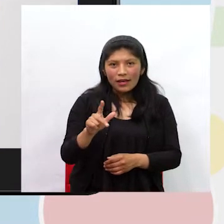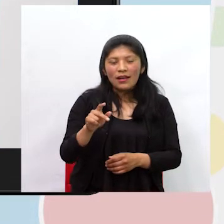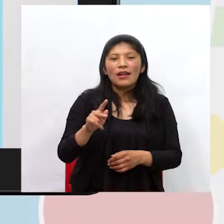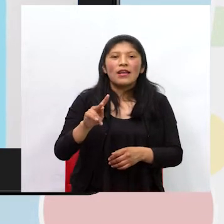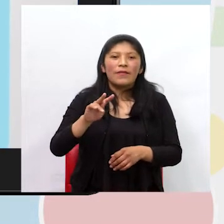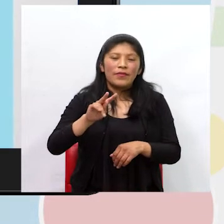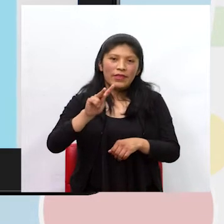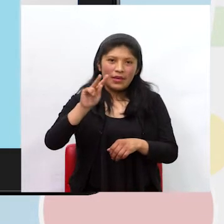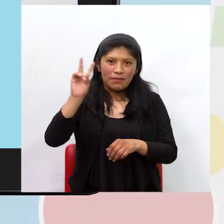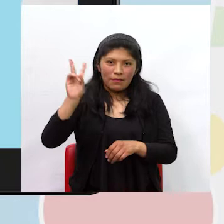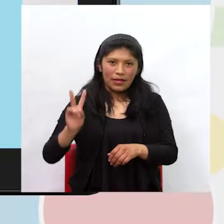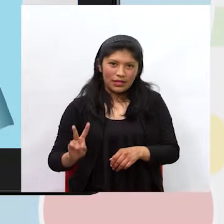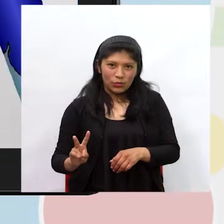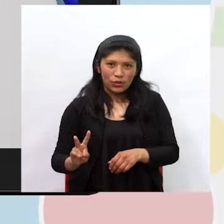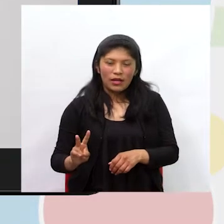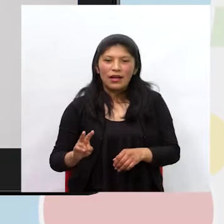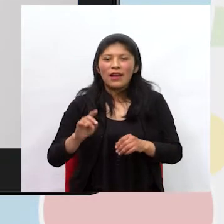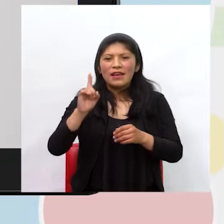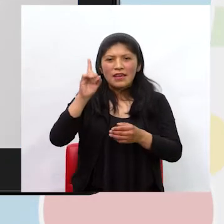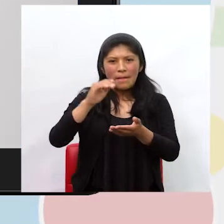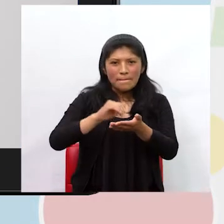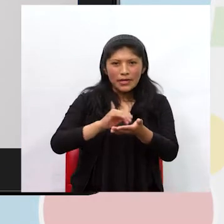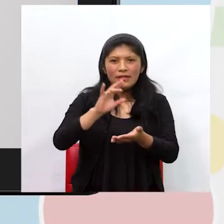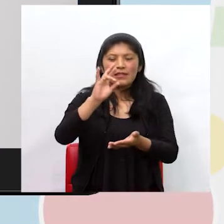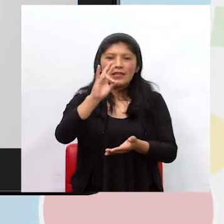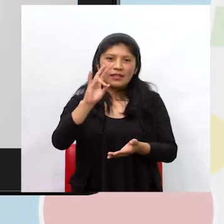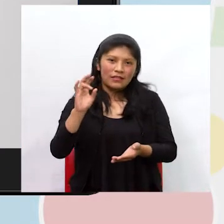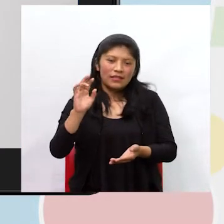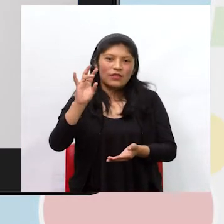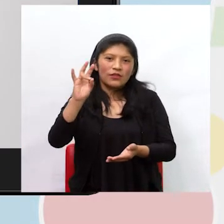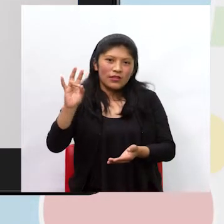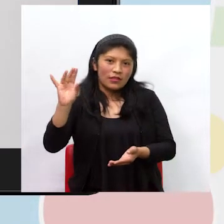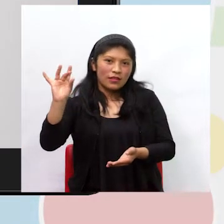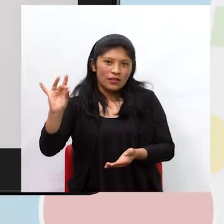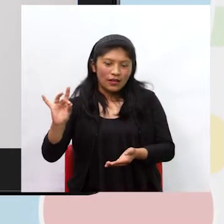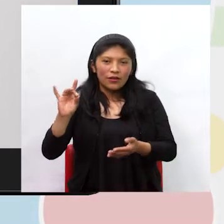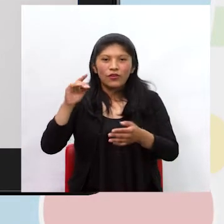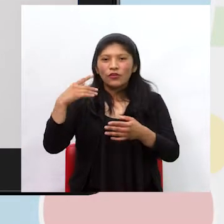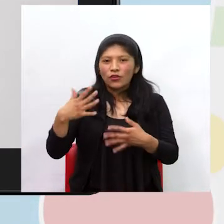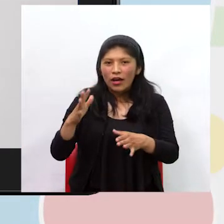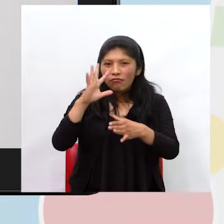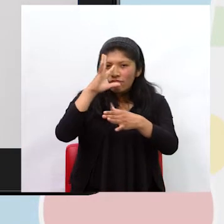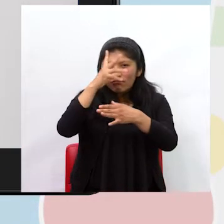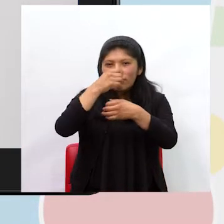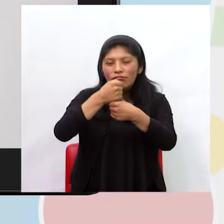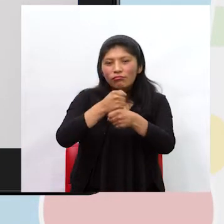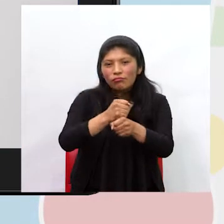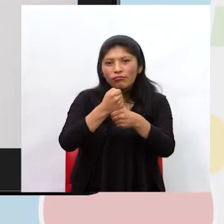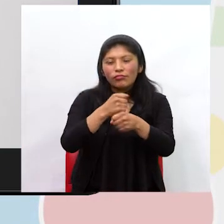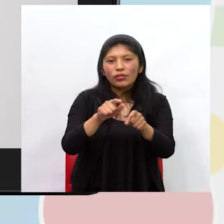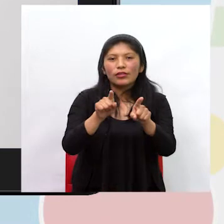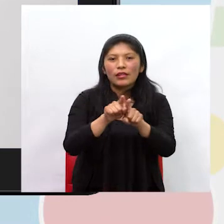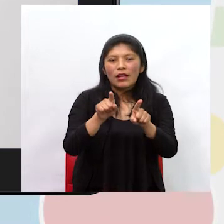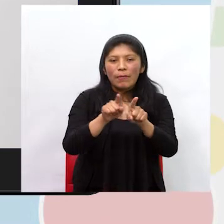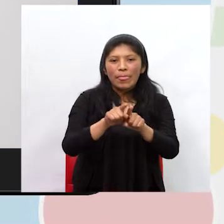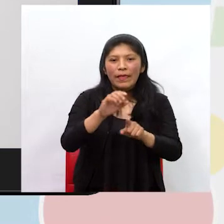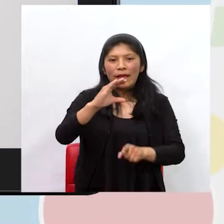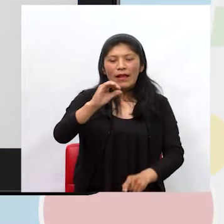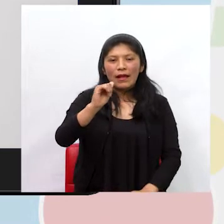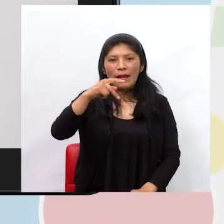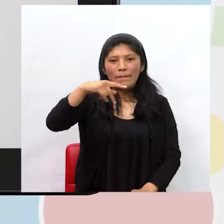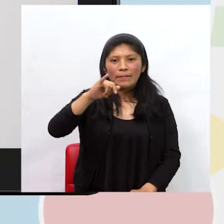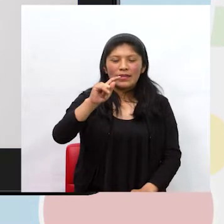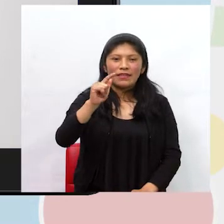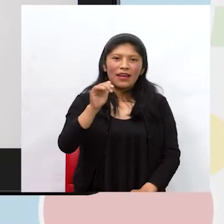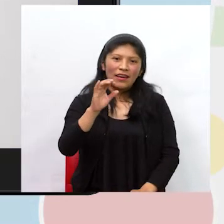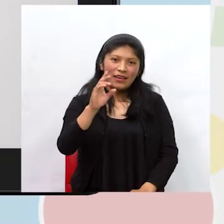Venezuela. Y en 1778 se crea la Capitanía General